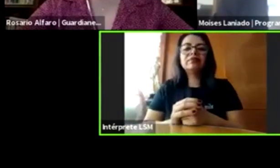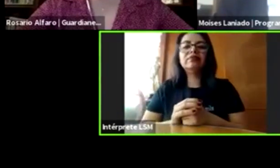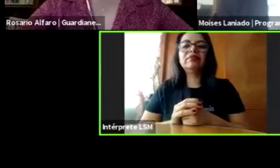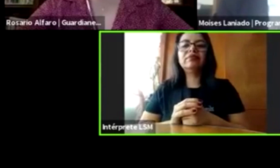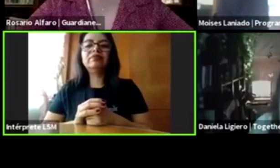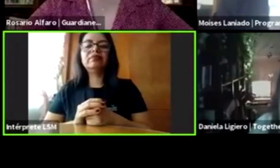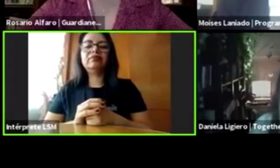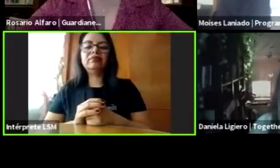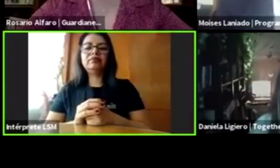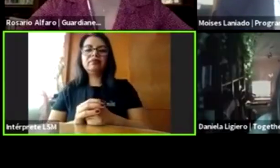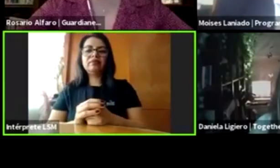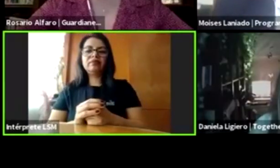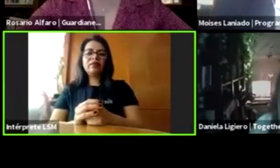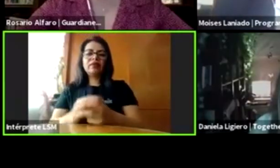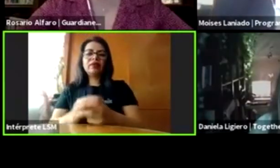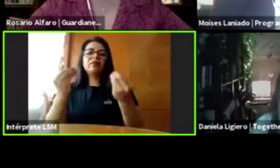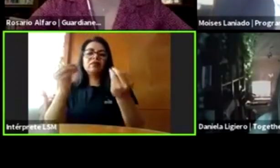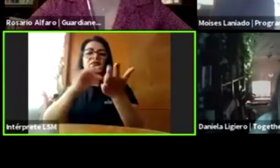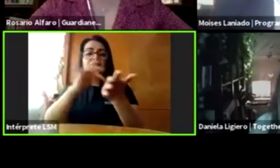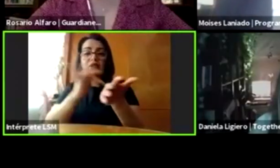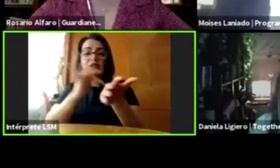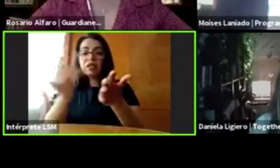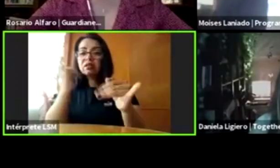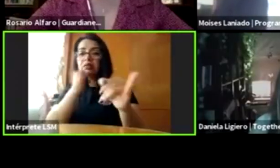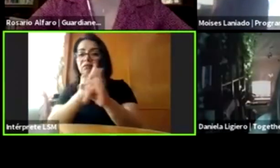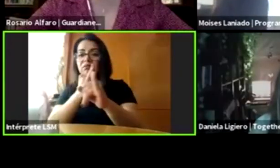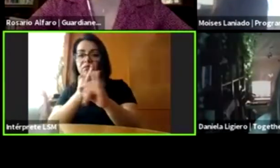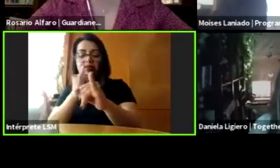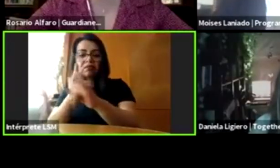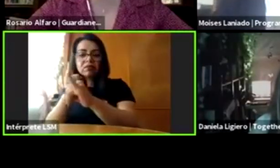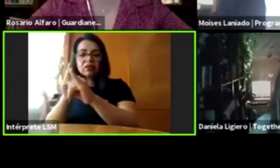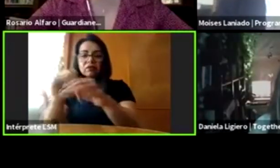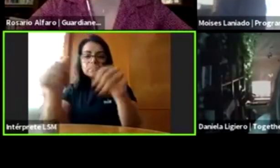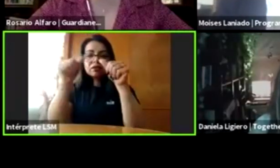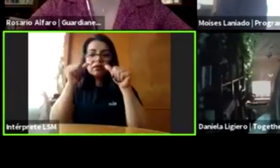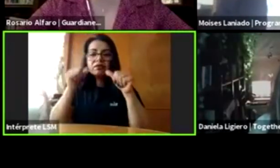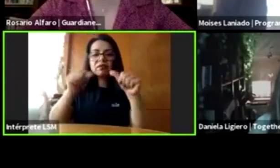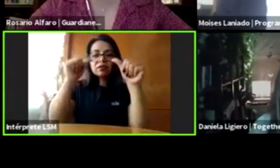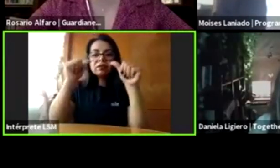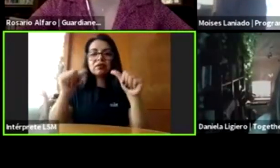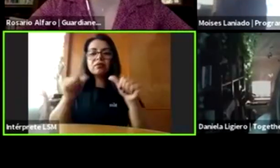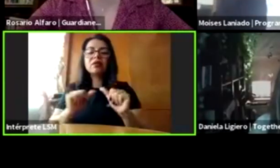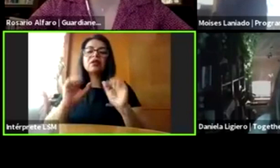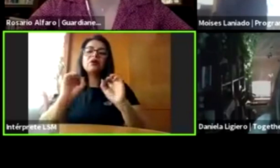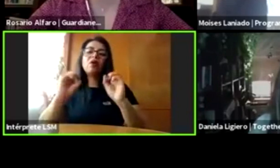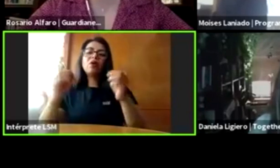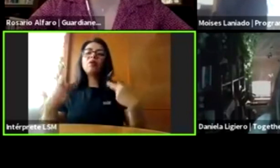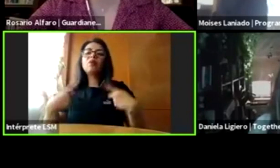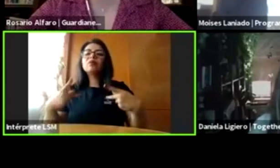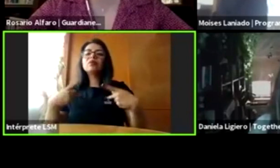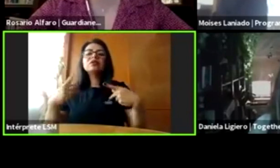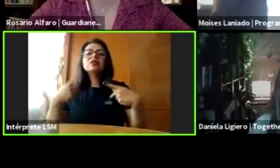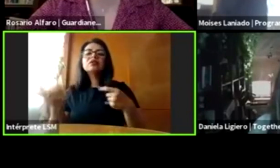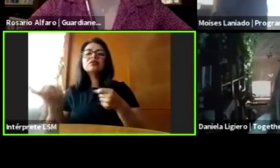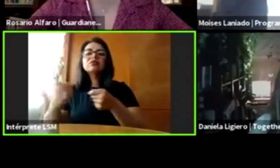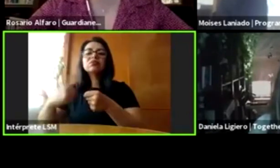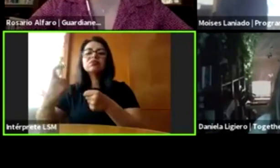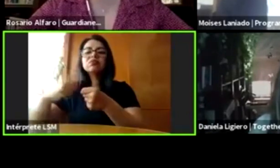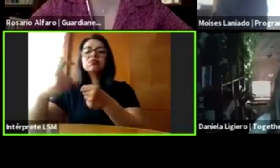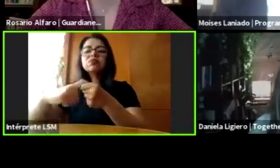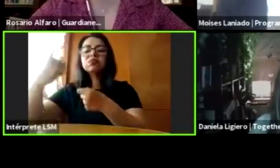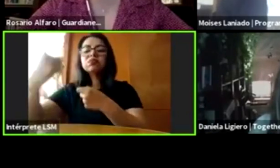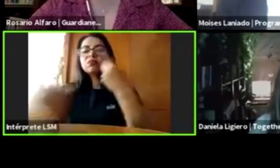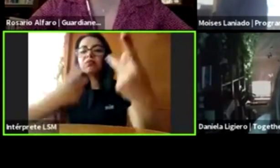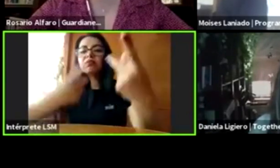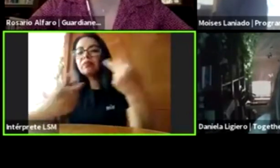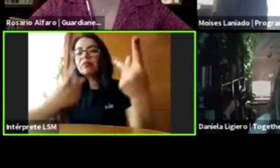través de redes sociales, a través de las redes del Sipina, a través, por supuesto, de las redes personales, de todas las preguntas que nos están haciendo. Ahorita vamos a pasar